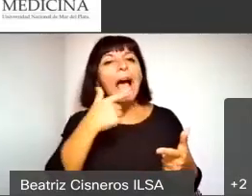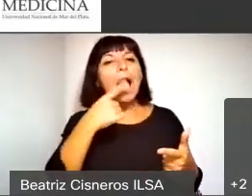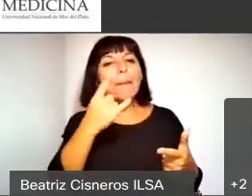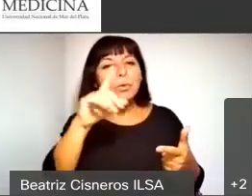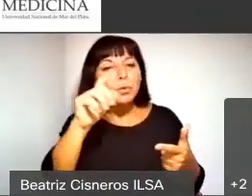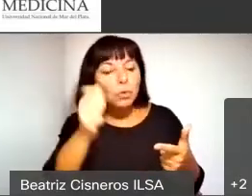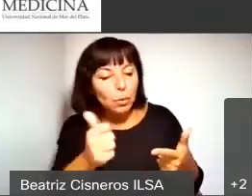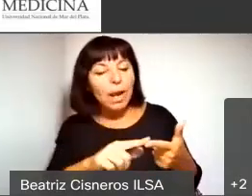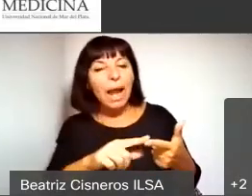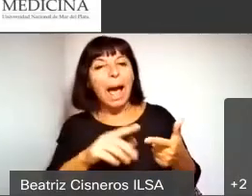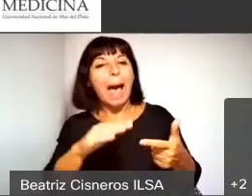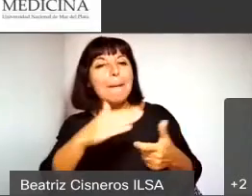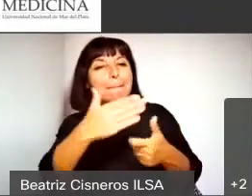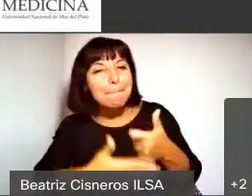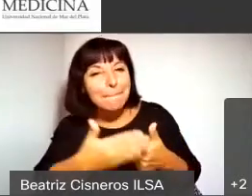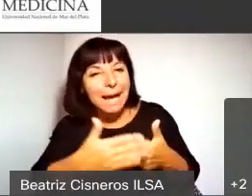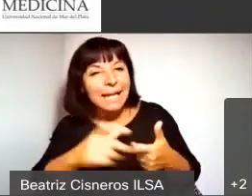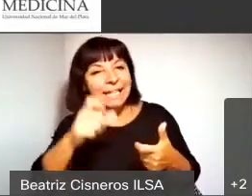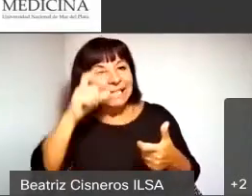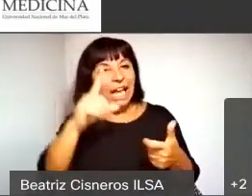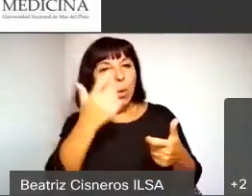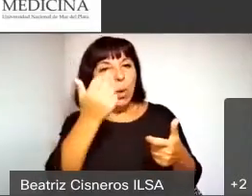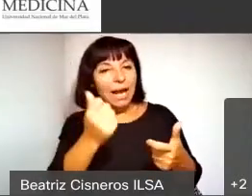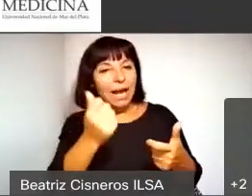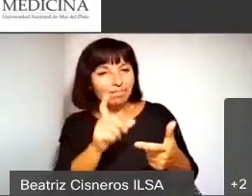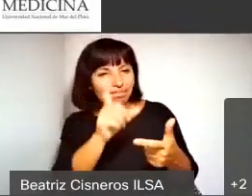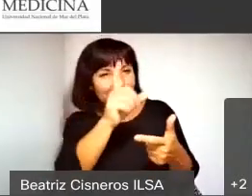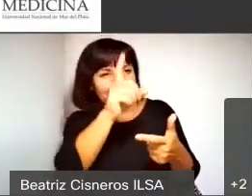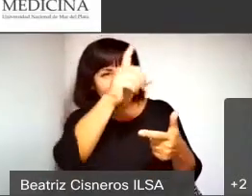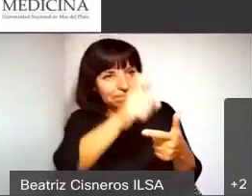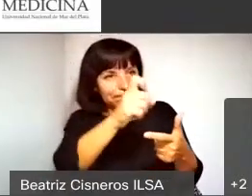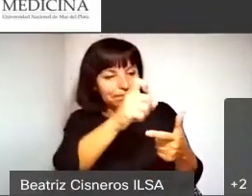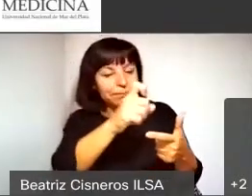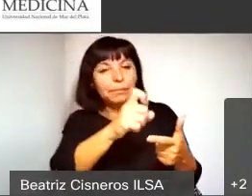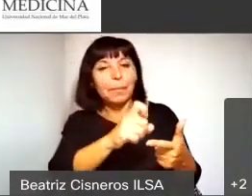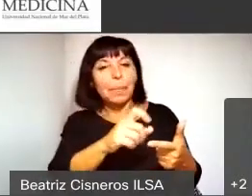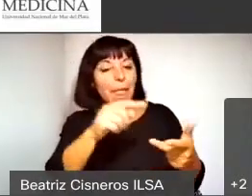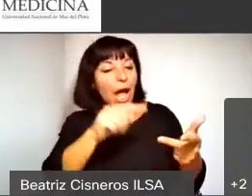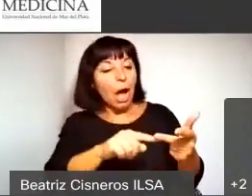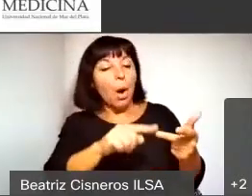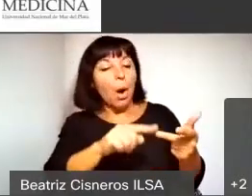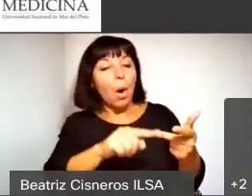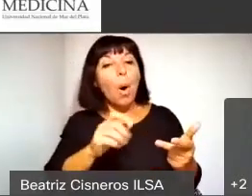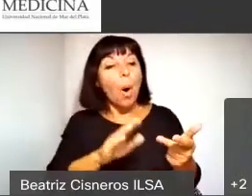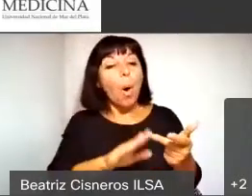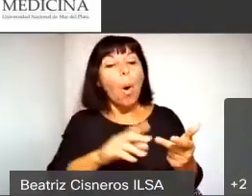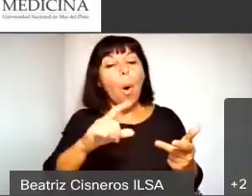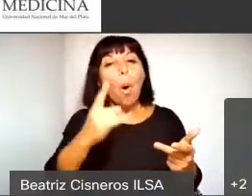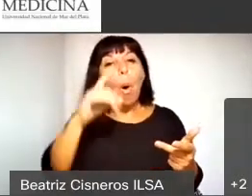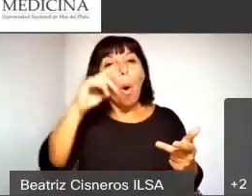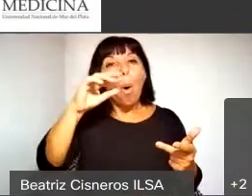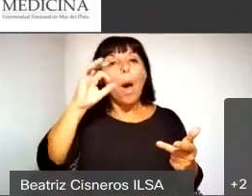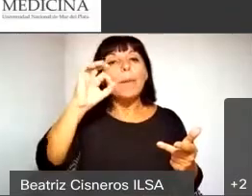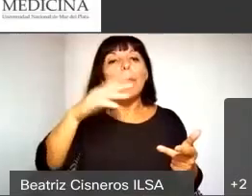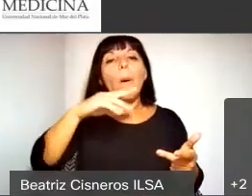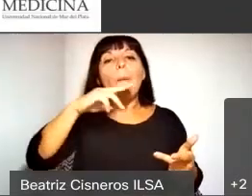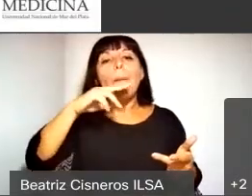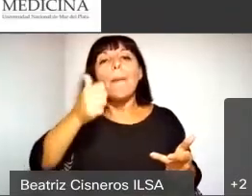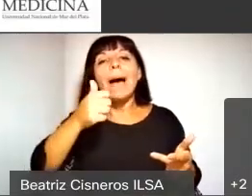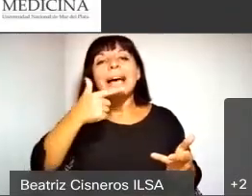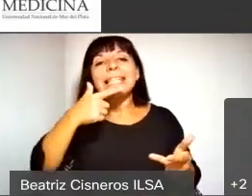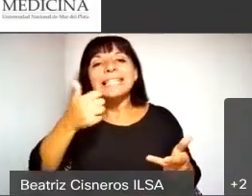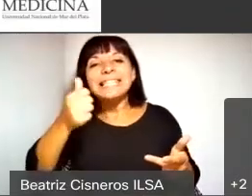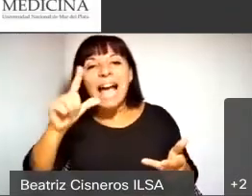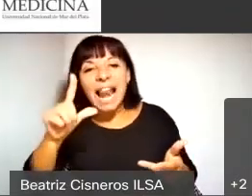oblicocálix, la pared celular y la membrana plasmática, y un cuerpo basal que se encuentra por dentro. Recuerden que la función que tiene es locomotora.